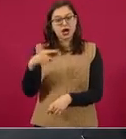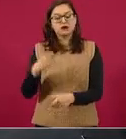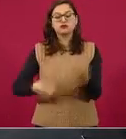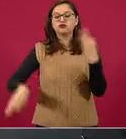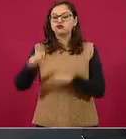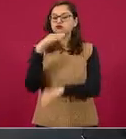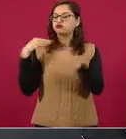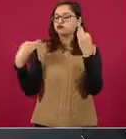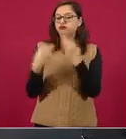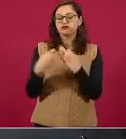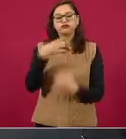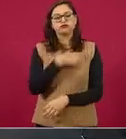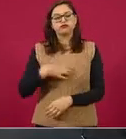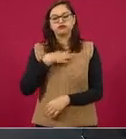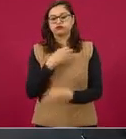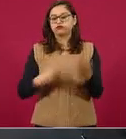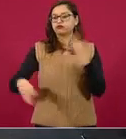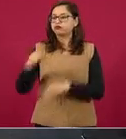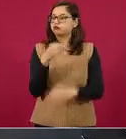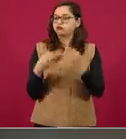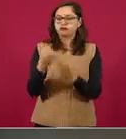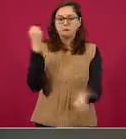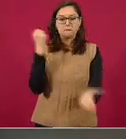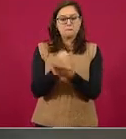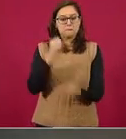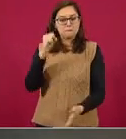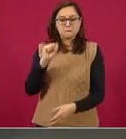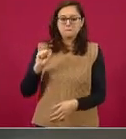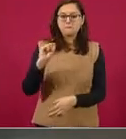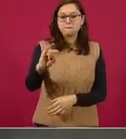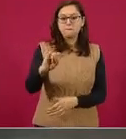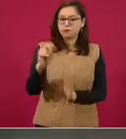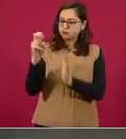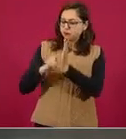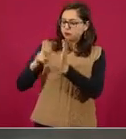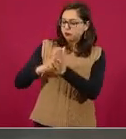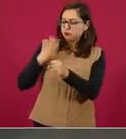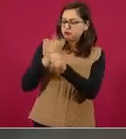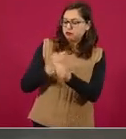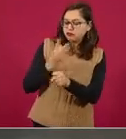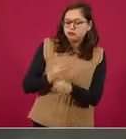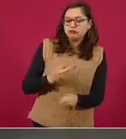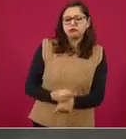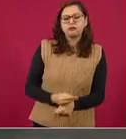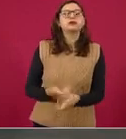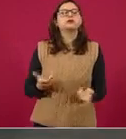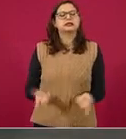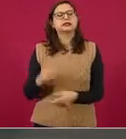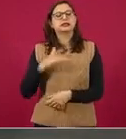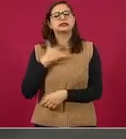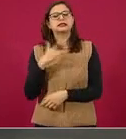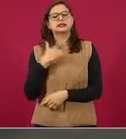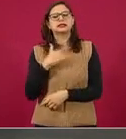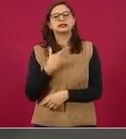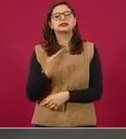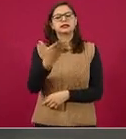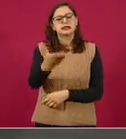de la oposición. Es preguntarle su postura sobre este tema, esta declaración de Ricardo Monreal, y finalmente si nos